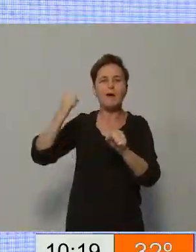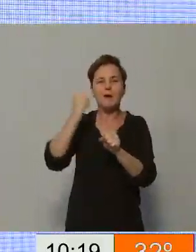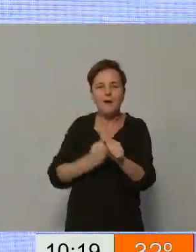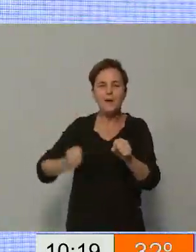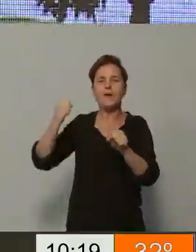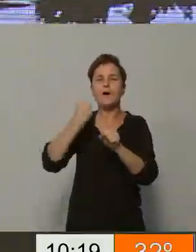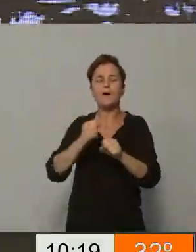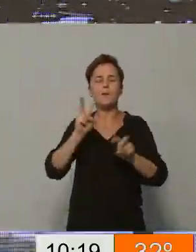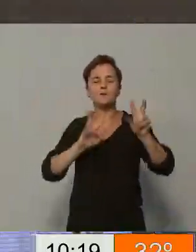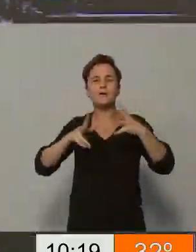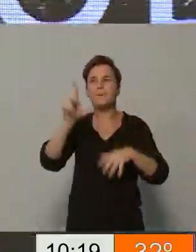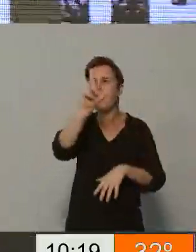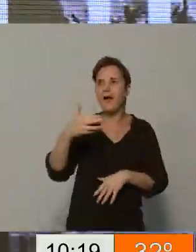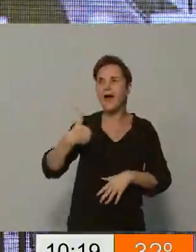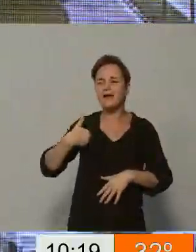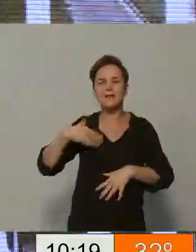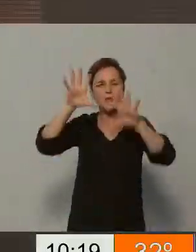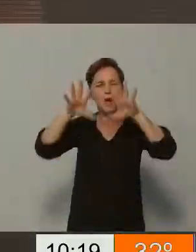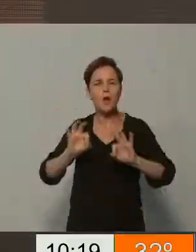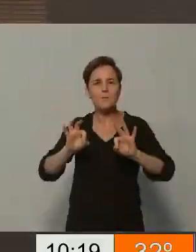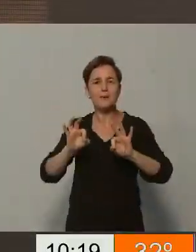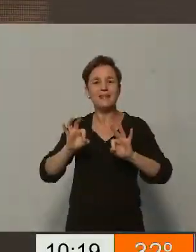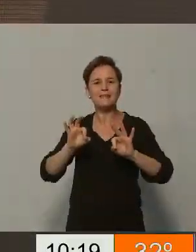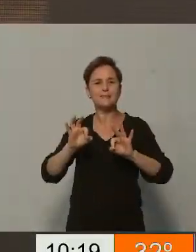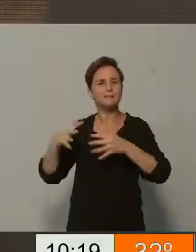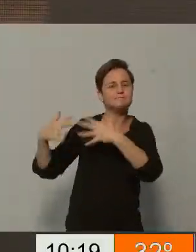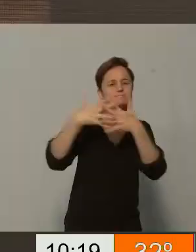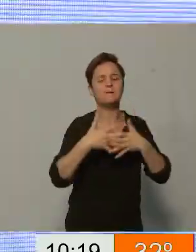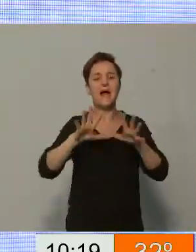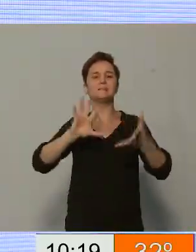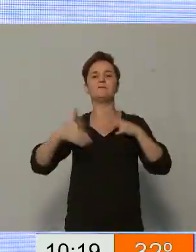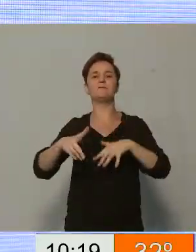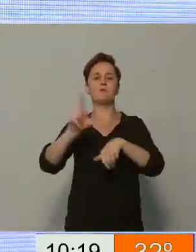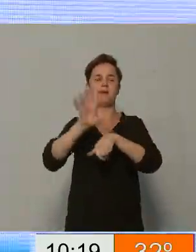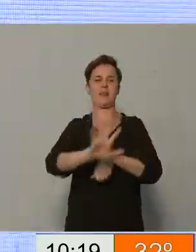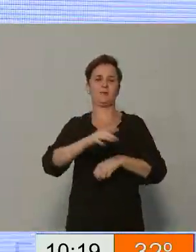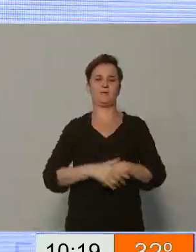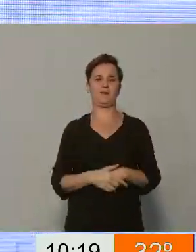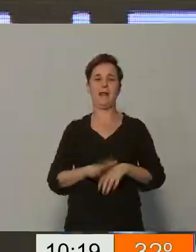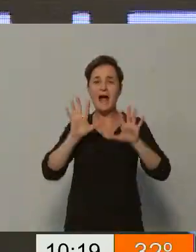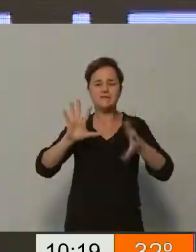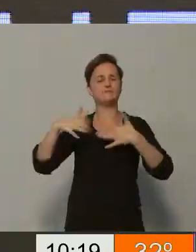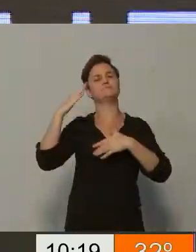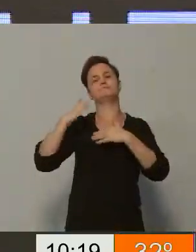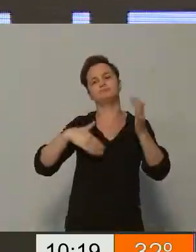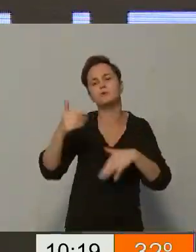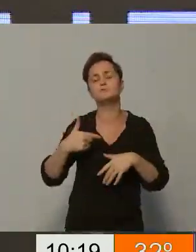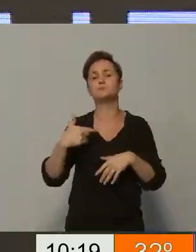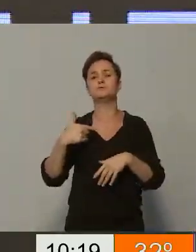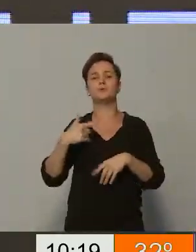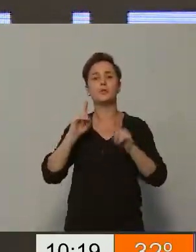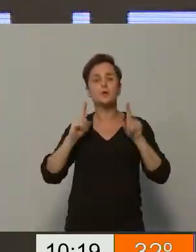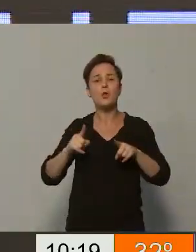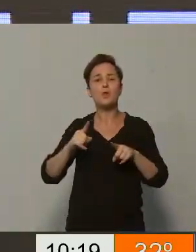un país, de construirlo entre todos y demás, es la impronta de la Universidad Nacional del Litoral. Creo que en ese balance seguimos construyendo. Tenemos sede en